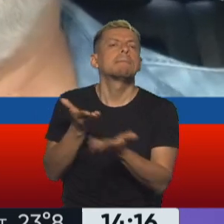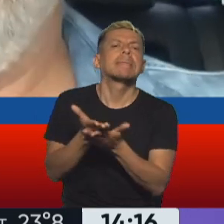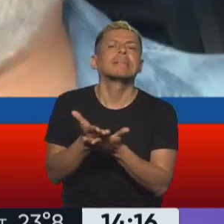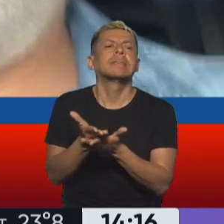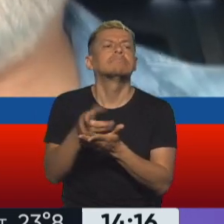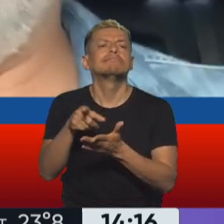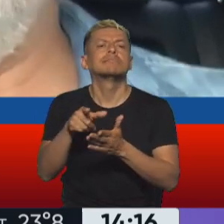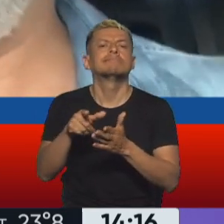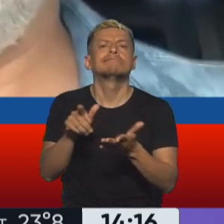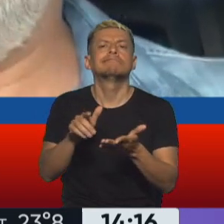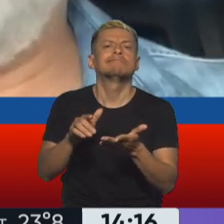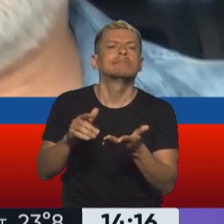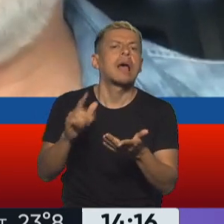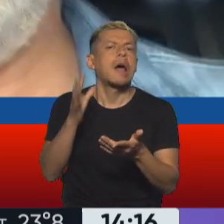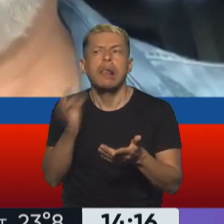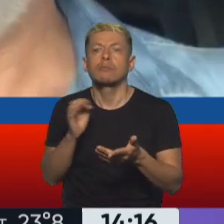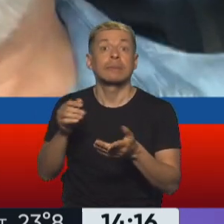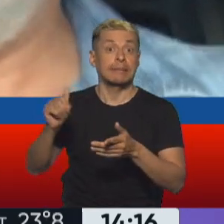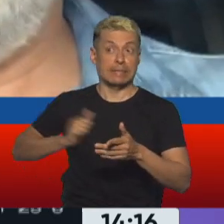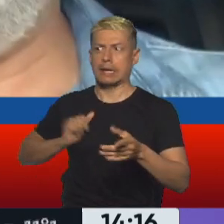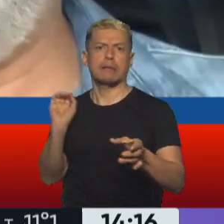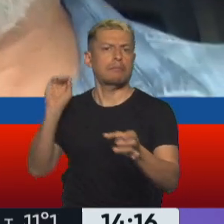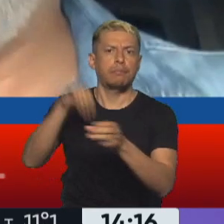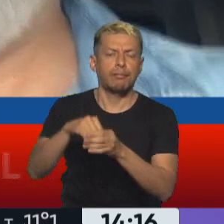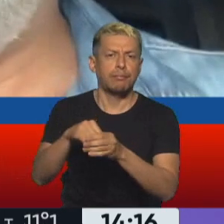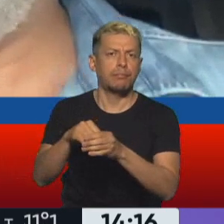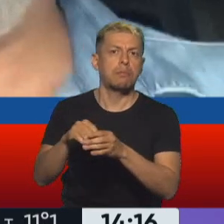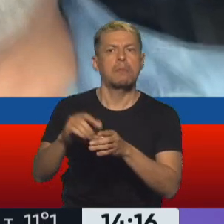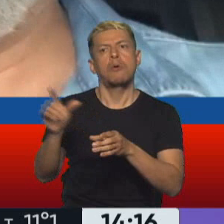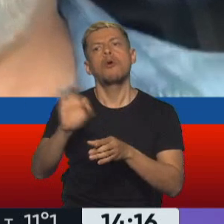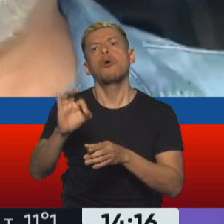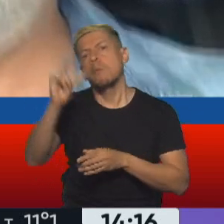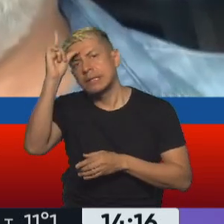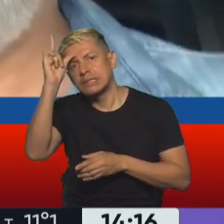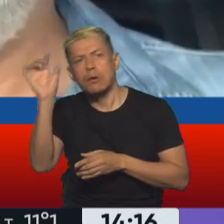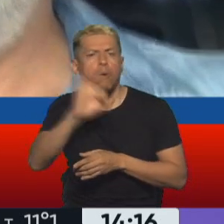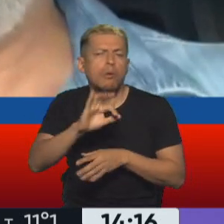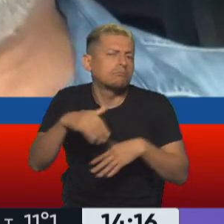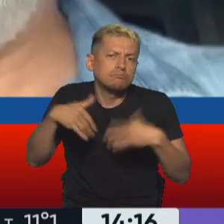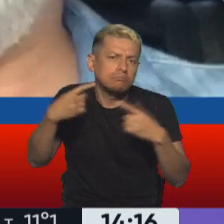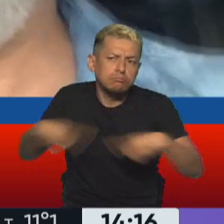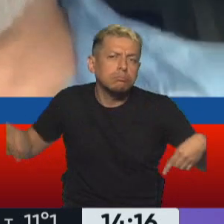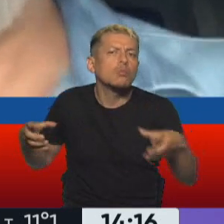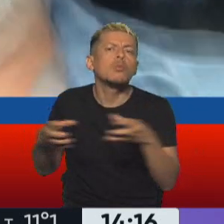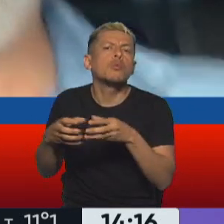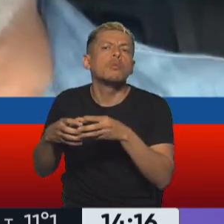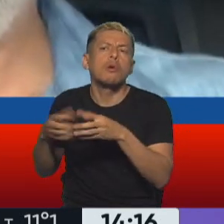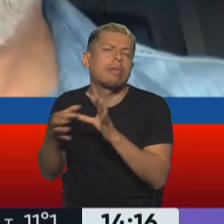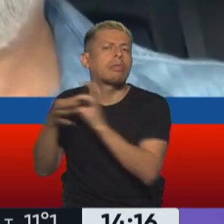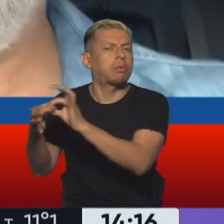directa, sea de las Fuerzas Armadas, sea de los policiales, sea de los grupos armados que tienen simpatía